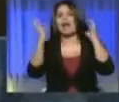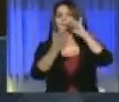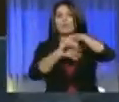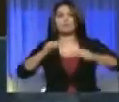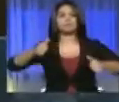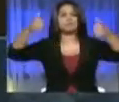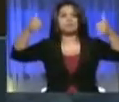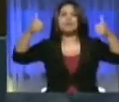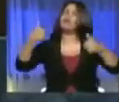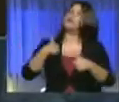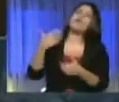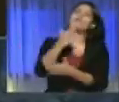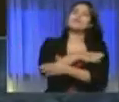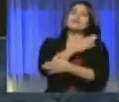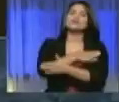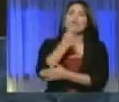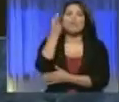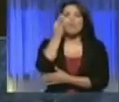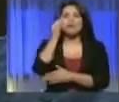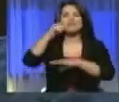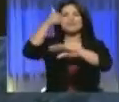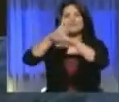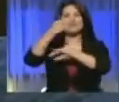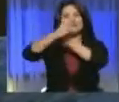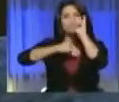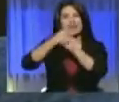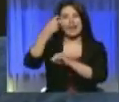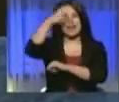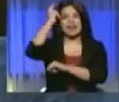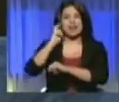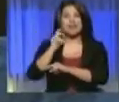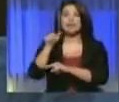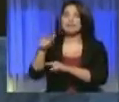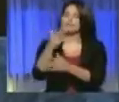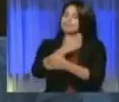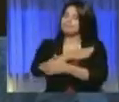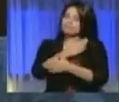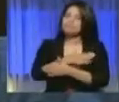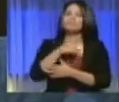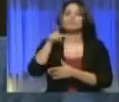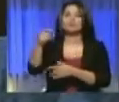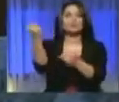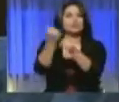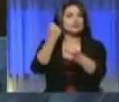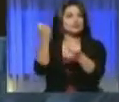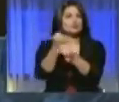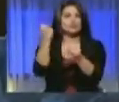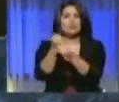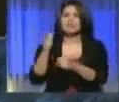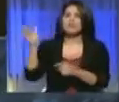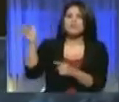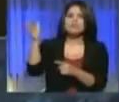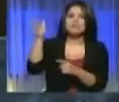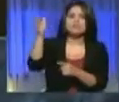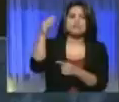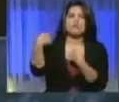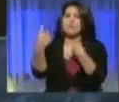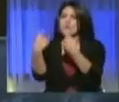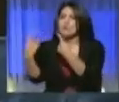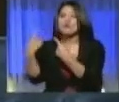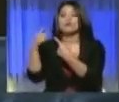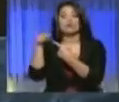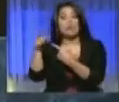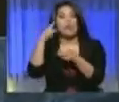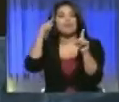felicito, compañera canciller, por esa intensa actividad en función del bienestar de